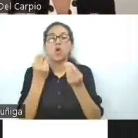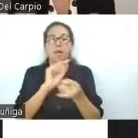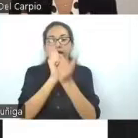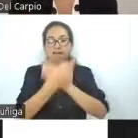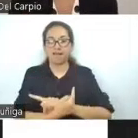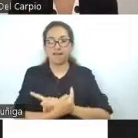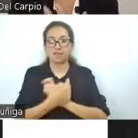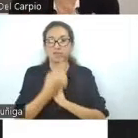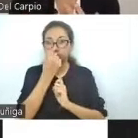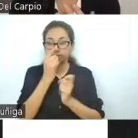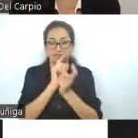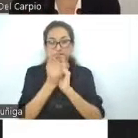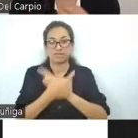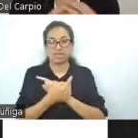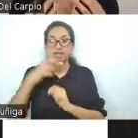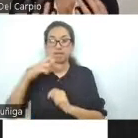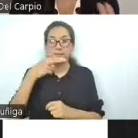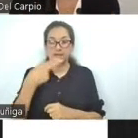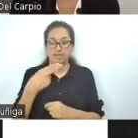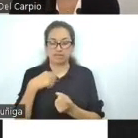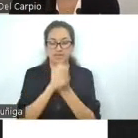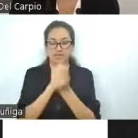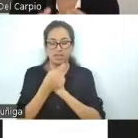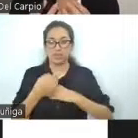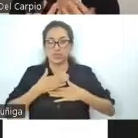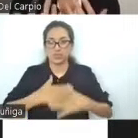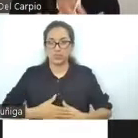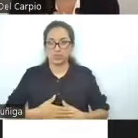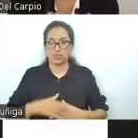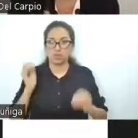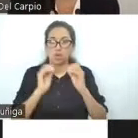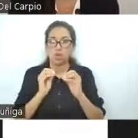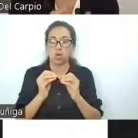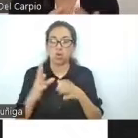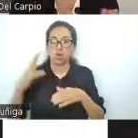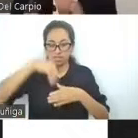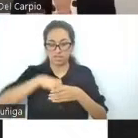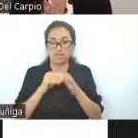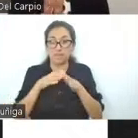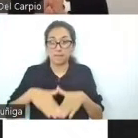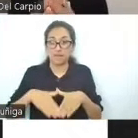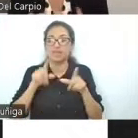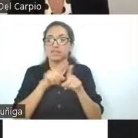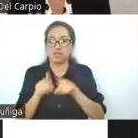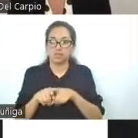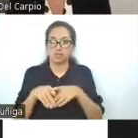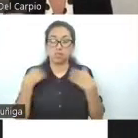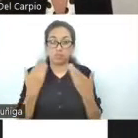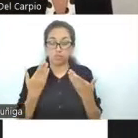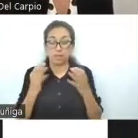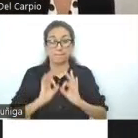que afectan el pH y el microsistema o la microbiota de la vagina y que por lo tanto nos pueden